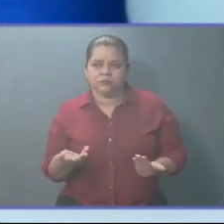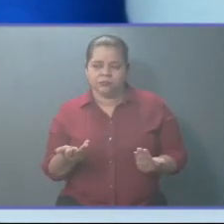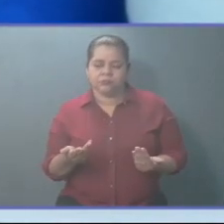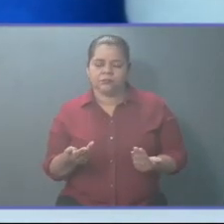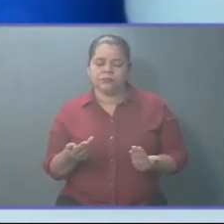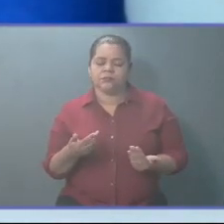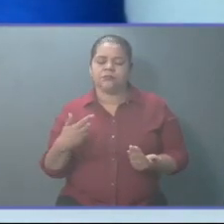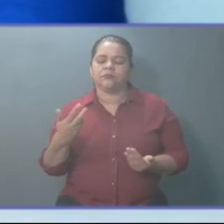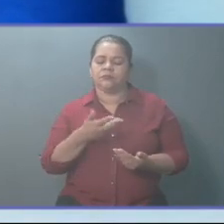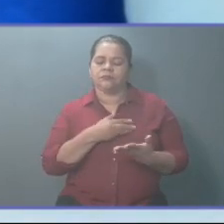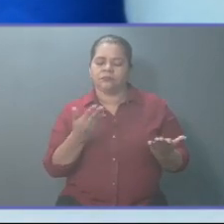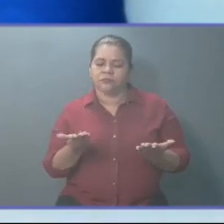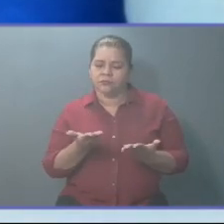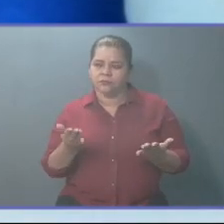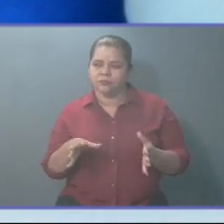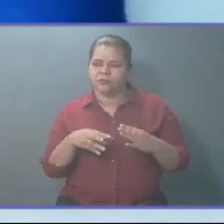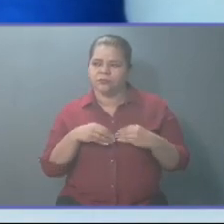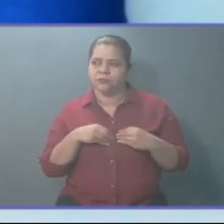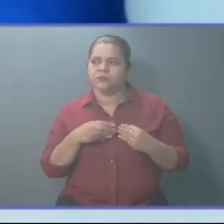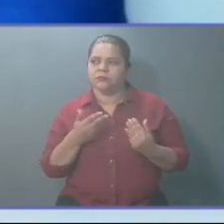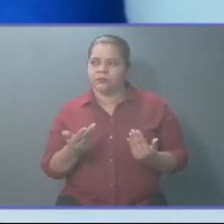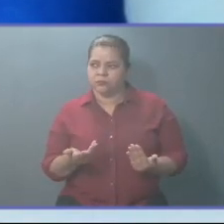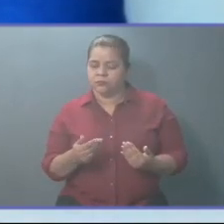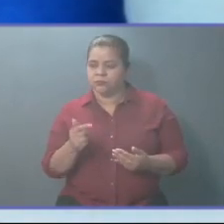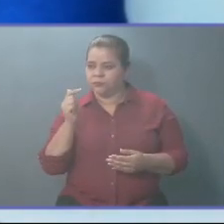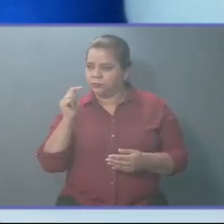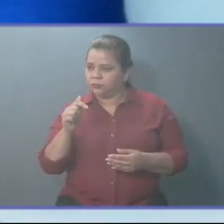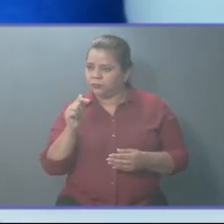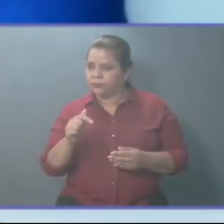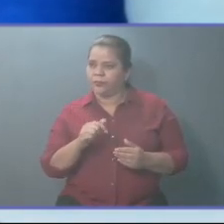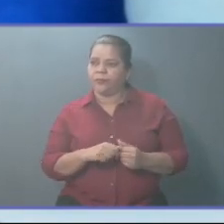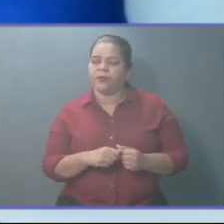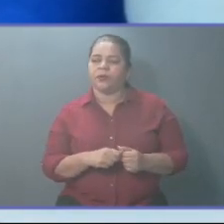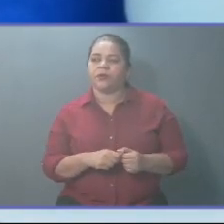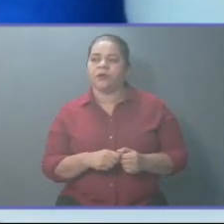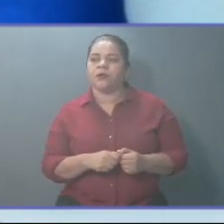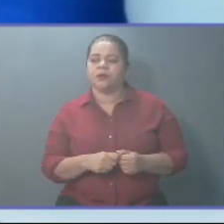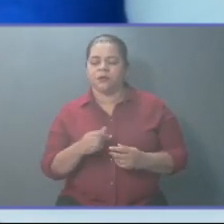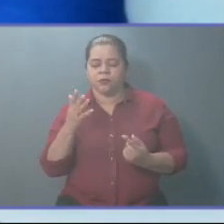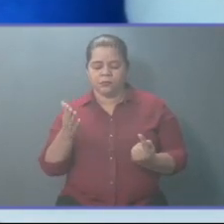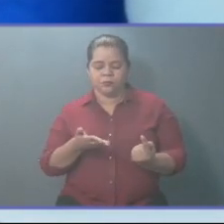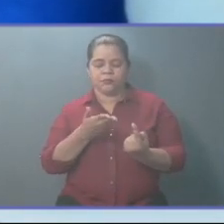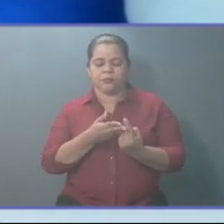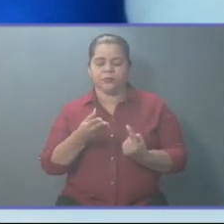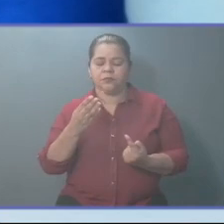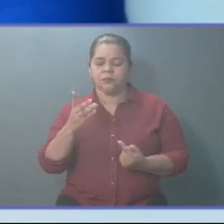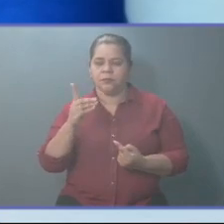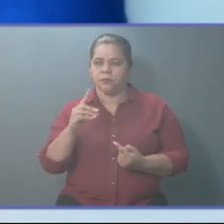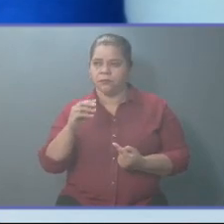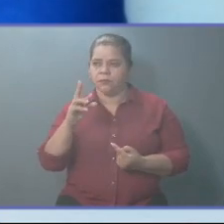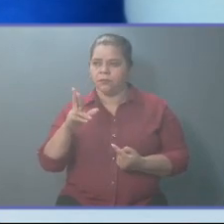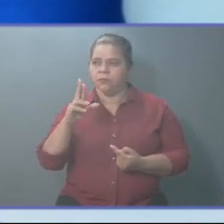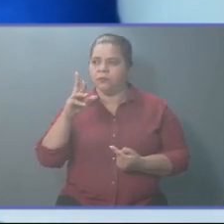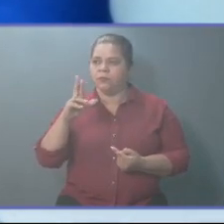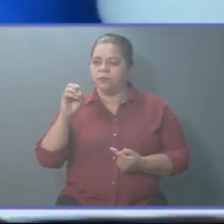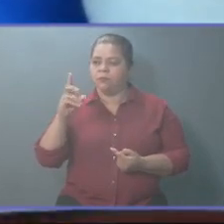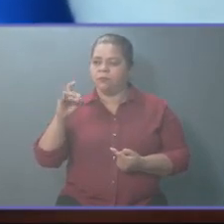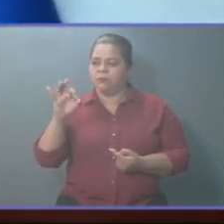en qué estamos. En ese sentido, le cedo el uso de la palabra al doctor Rodolfo